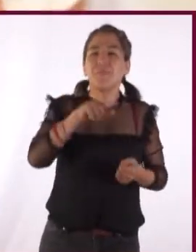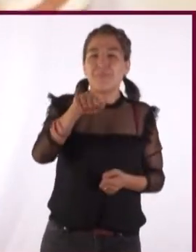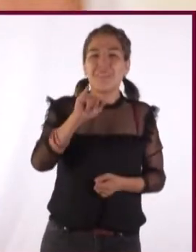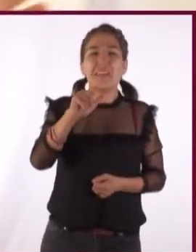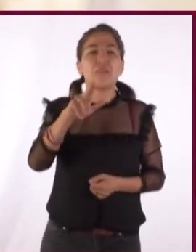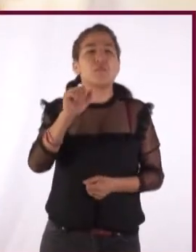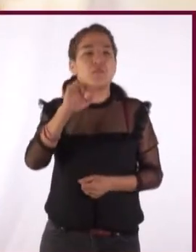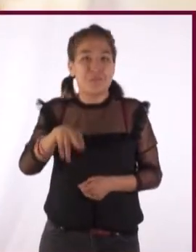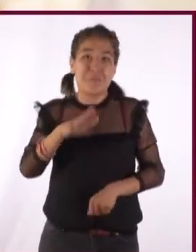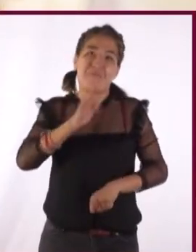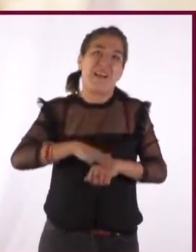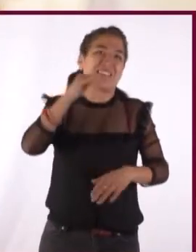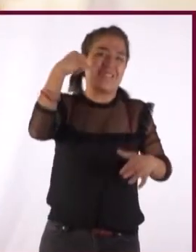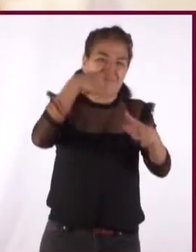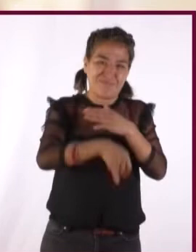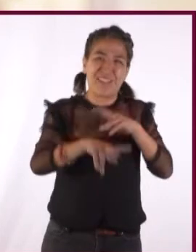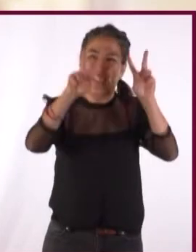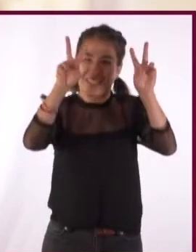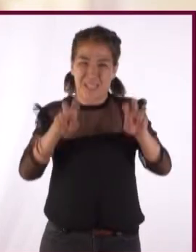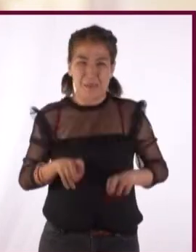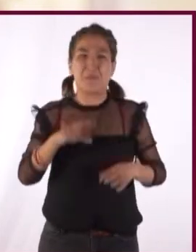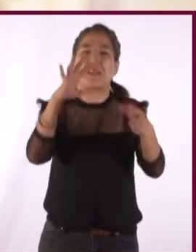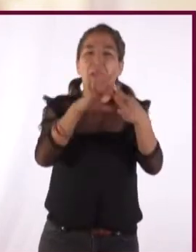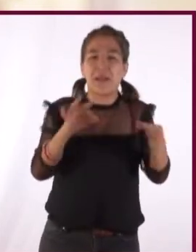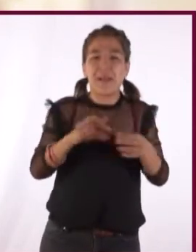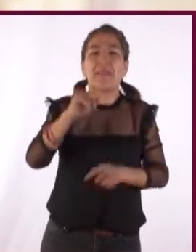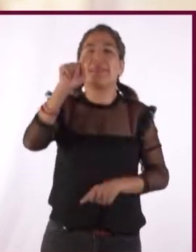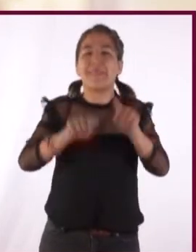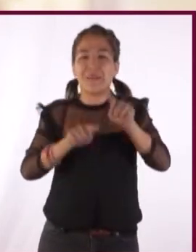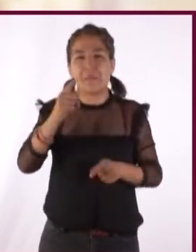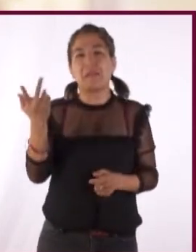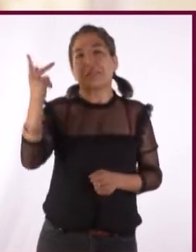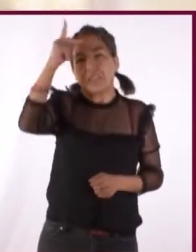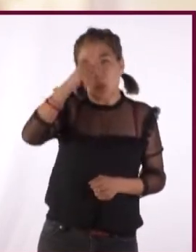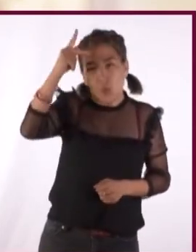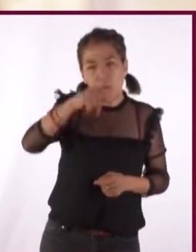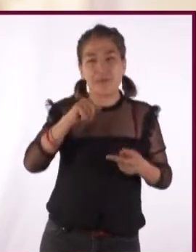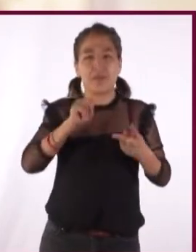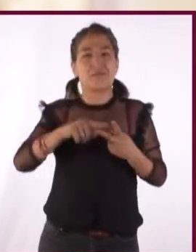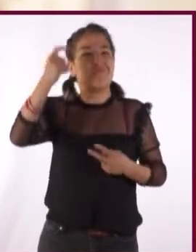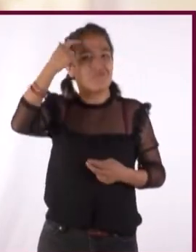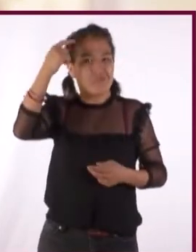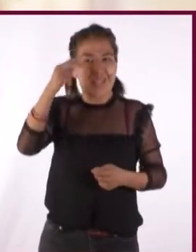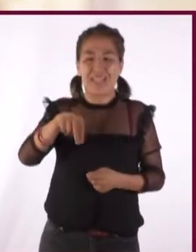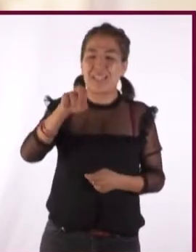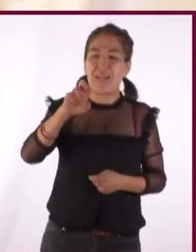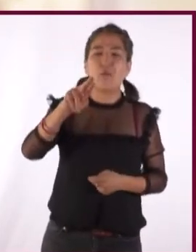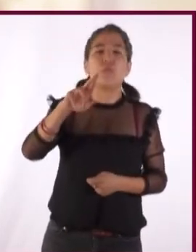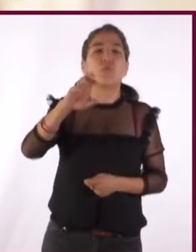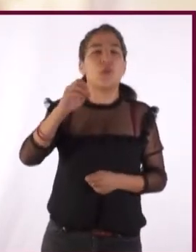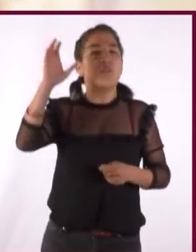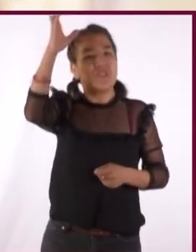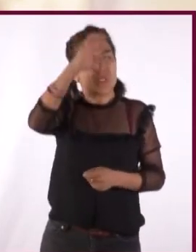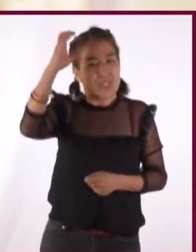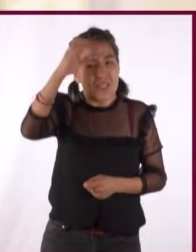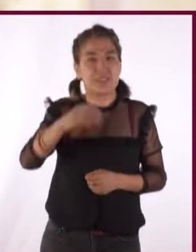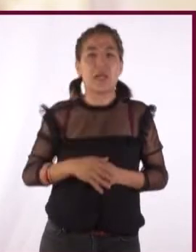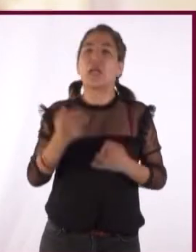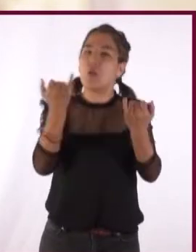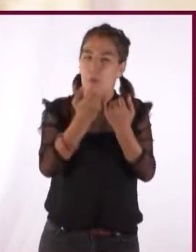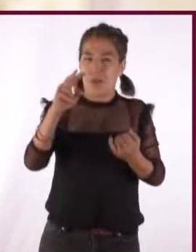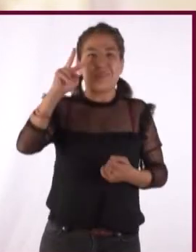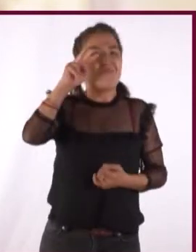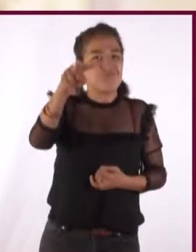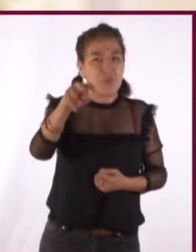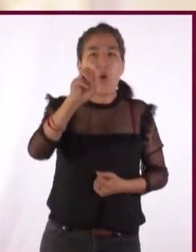muy extenso y se contempla desde muchas perspectivas, ¿no? Desde la psicología, la neurociencia, incluso la